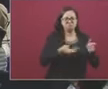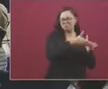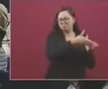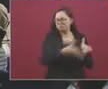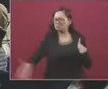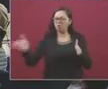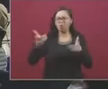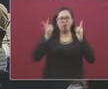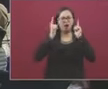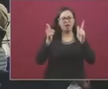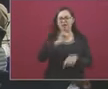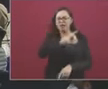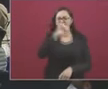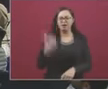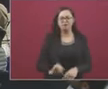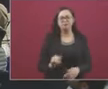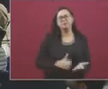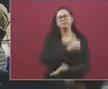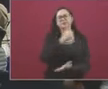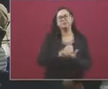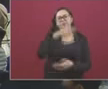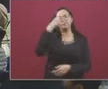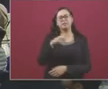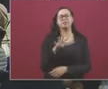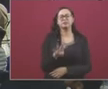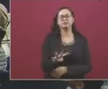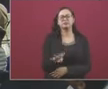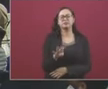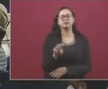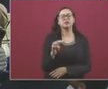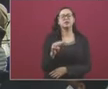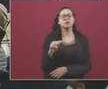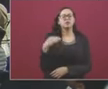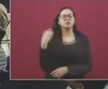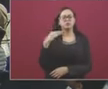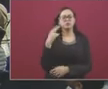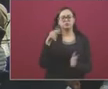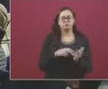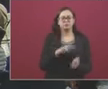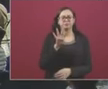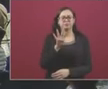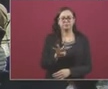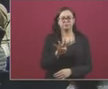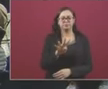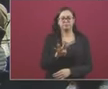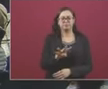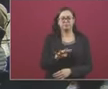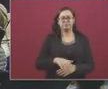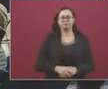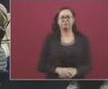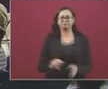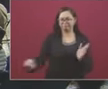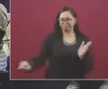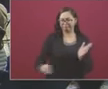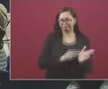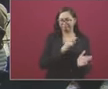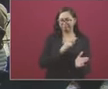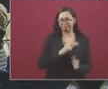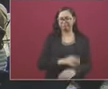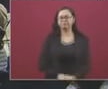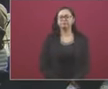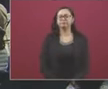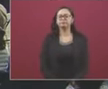méxico 19 de marzo de 2019 puede seguir más